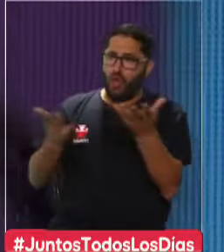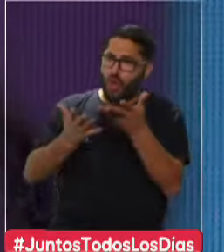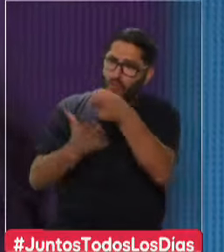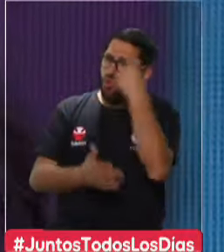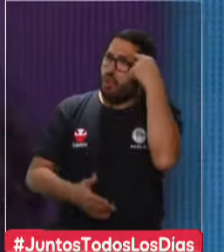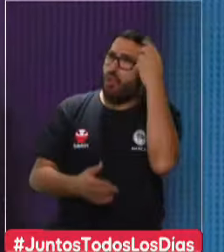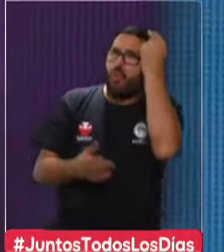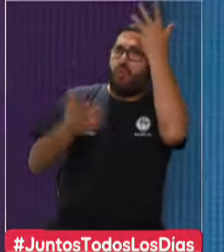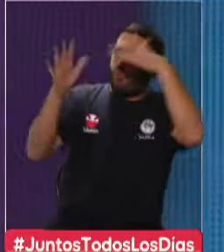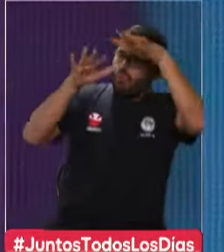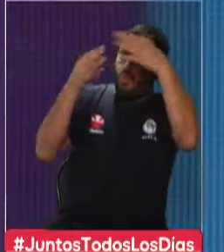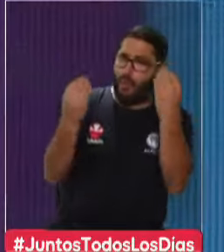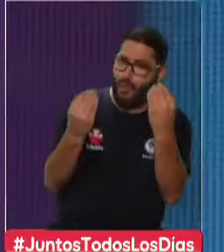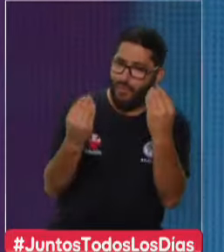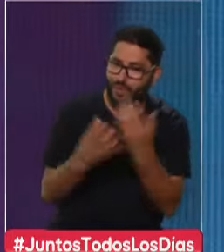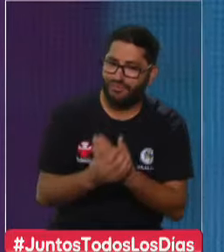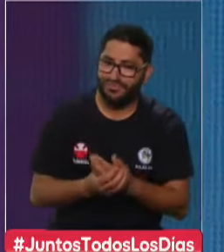digamos que estamos aquí en el set?